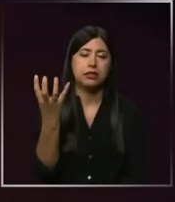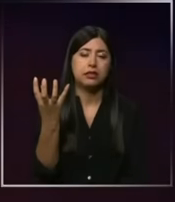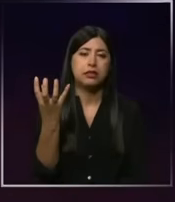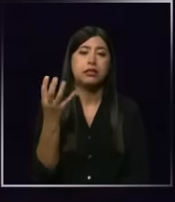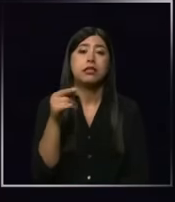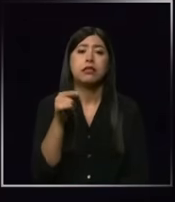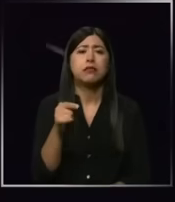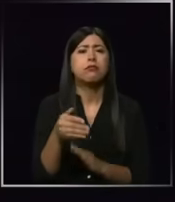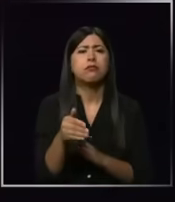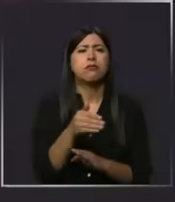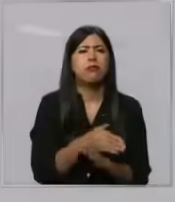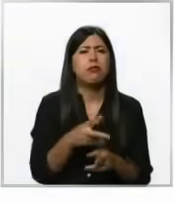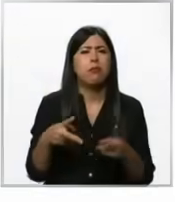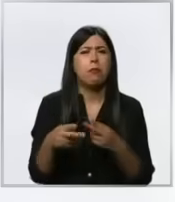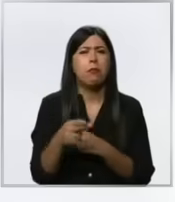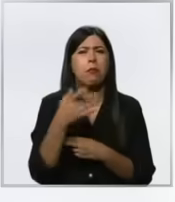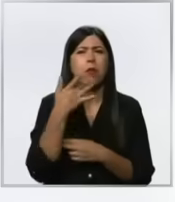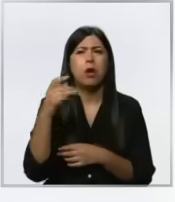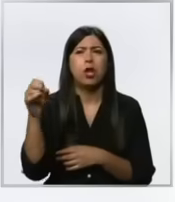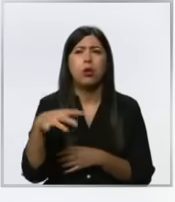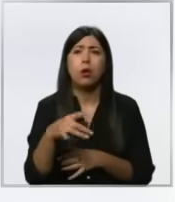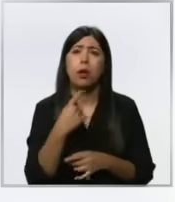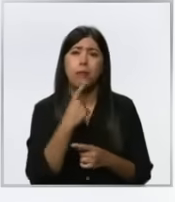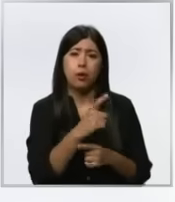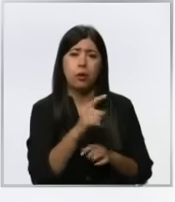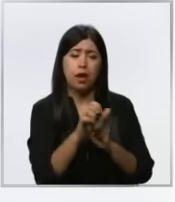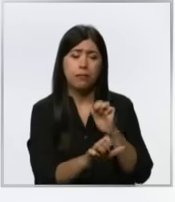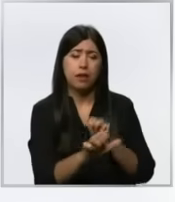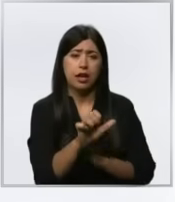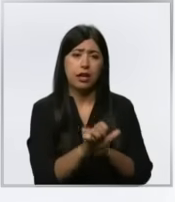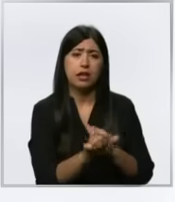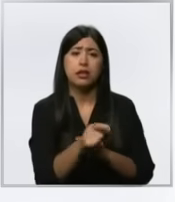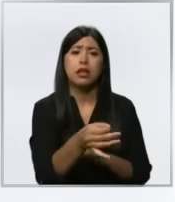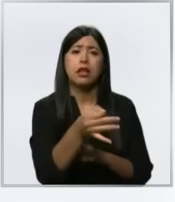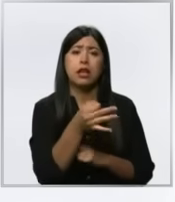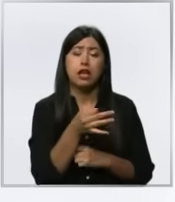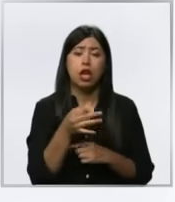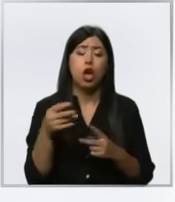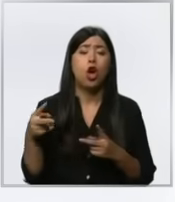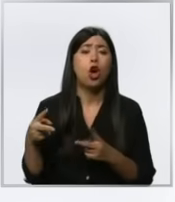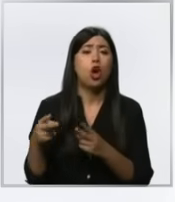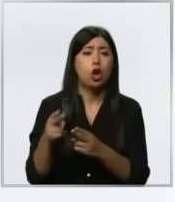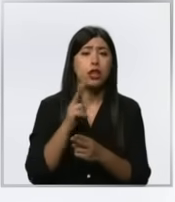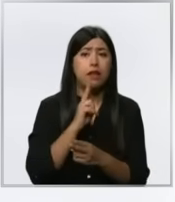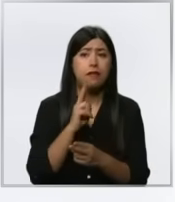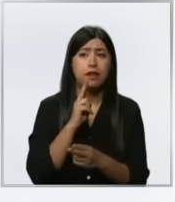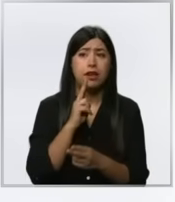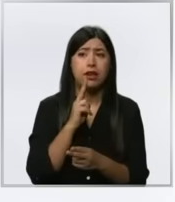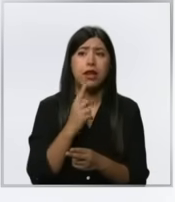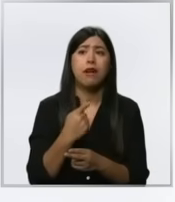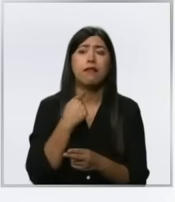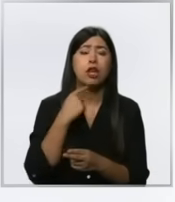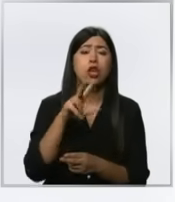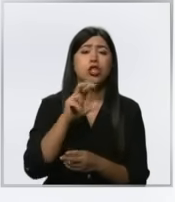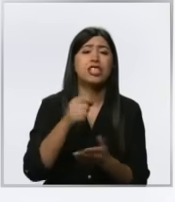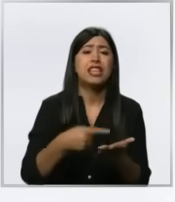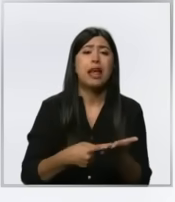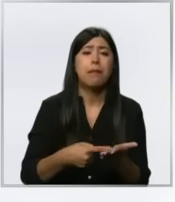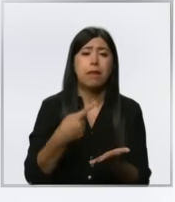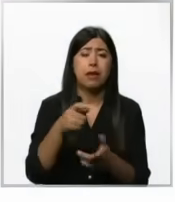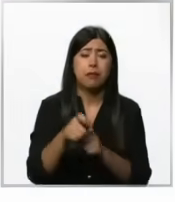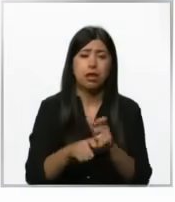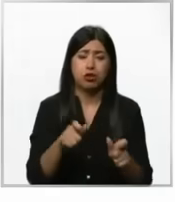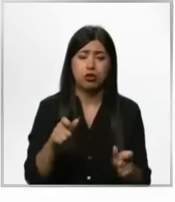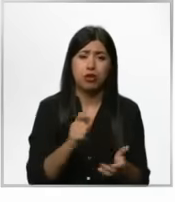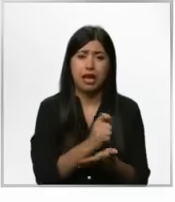cortada tan temprano? Le preguntamos a la empresa del sector y aseguró que el corte del día viernes afectó a 80.000 clientes